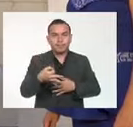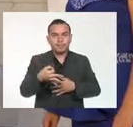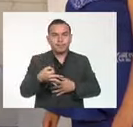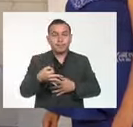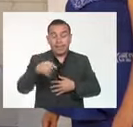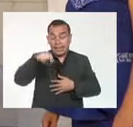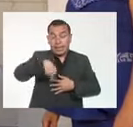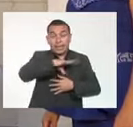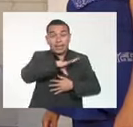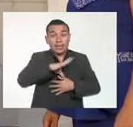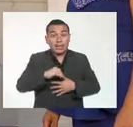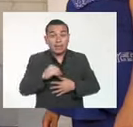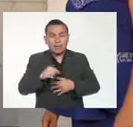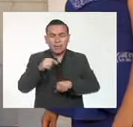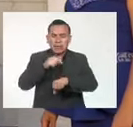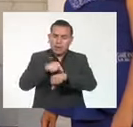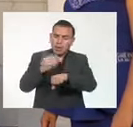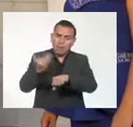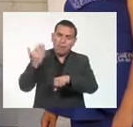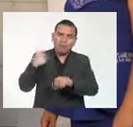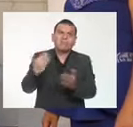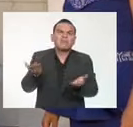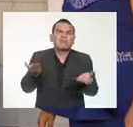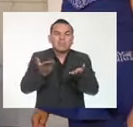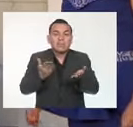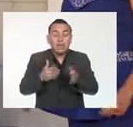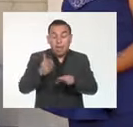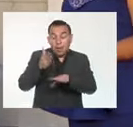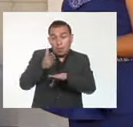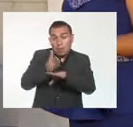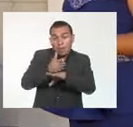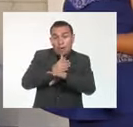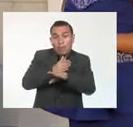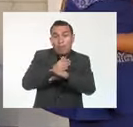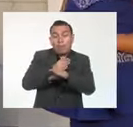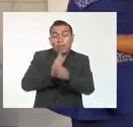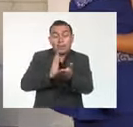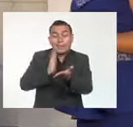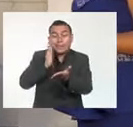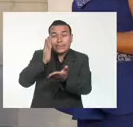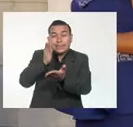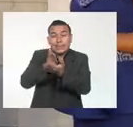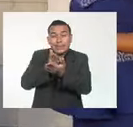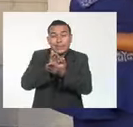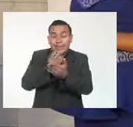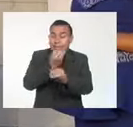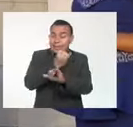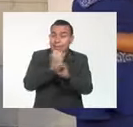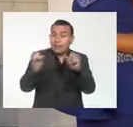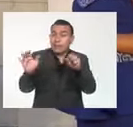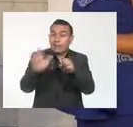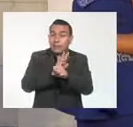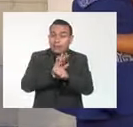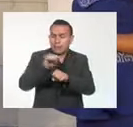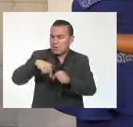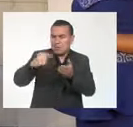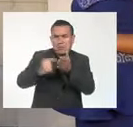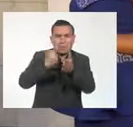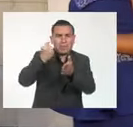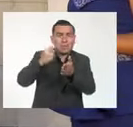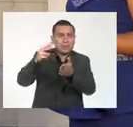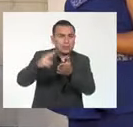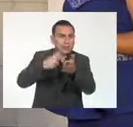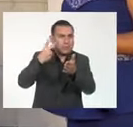Nuestro país ha tenido otros momentos en donde nos hemos acercado a este sentimiento. No es la primera vez, ni la segunda. Han